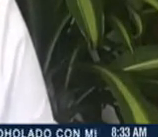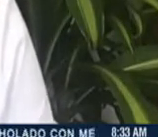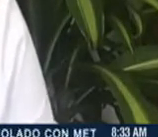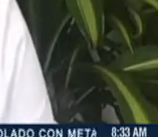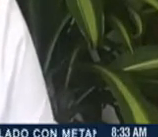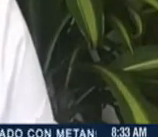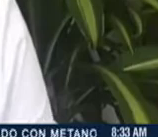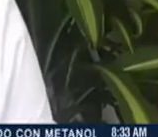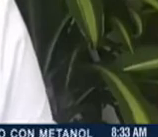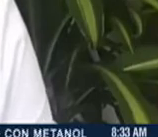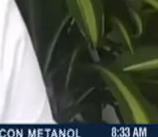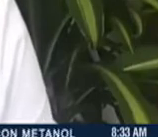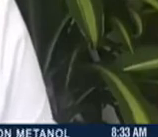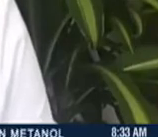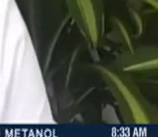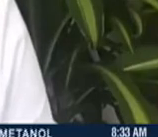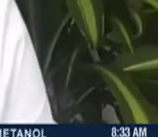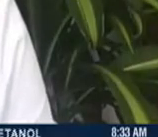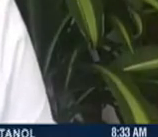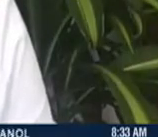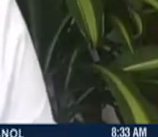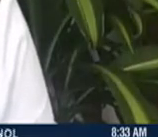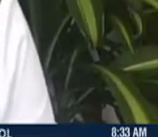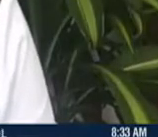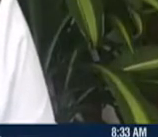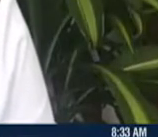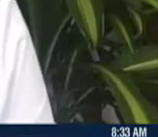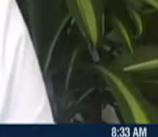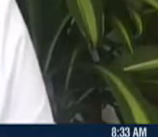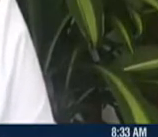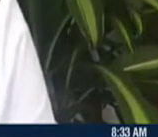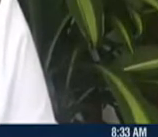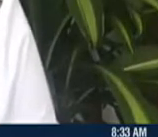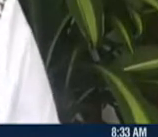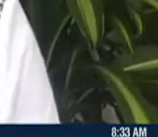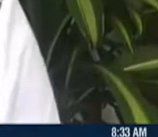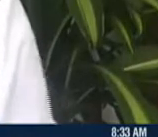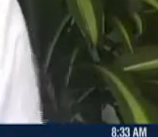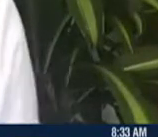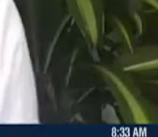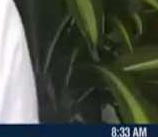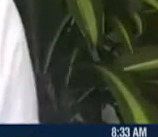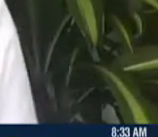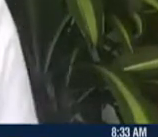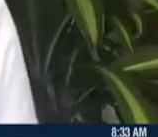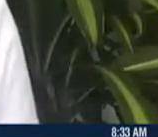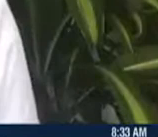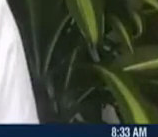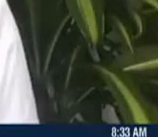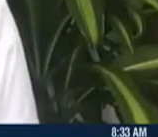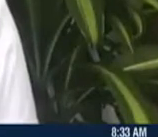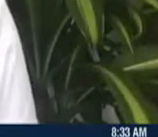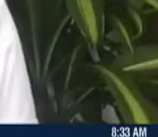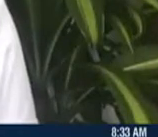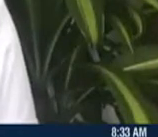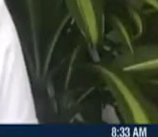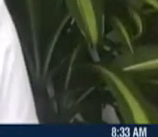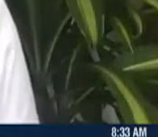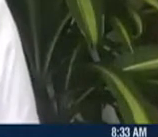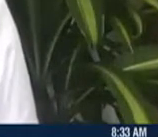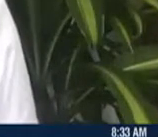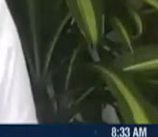China. Actualmente el mercado fuerte panameño son los Estados Unidos y